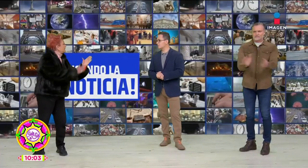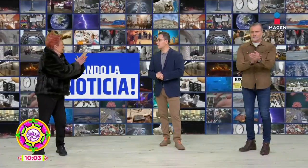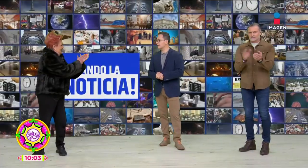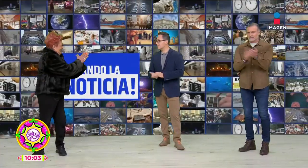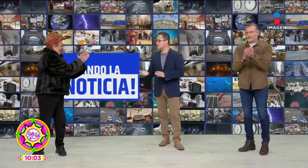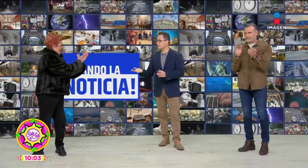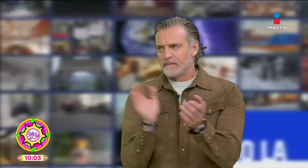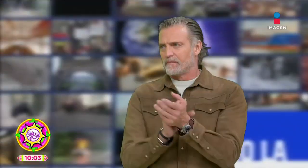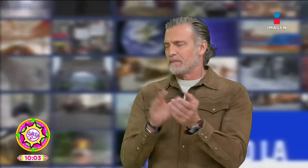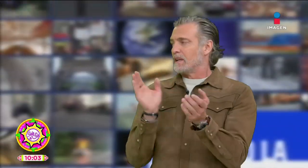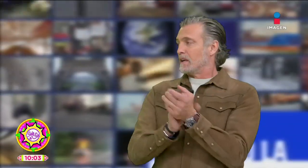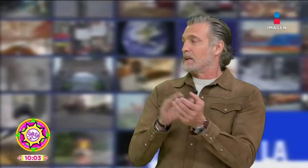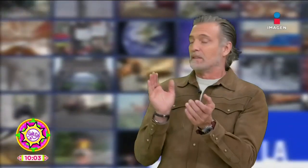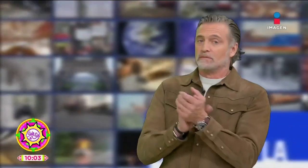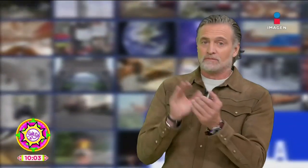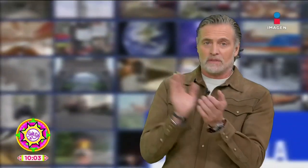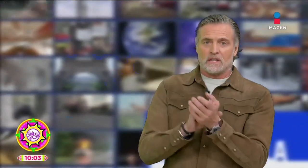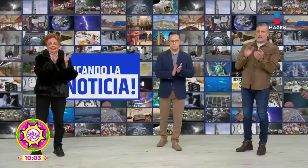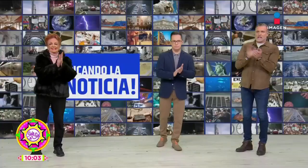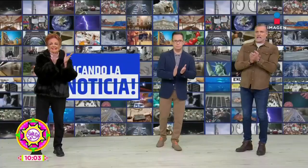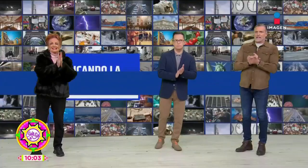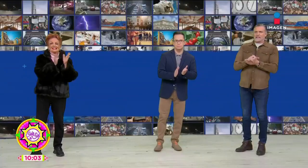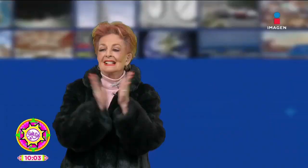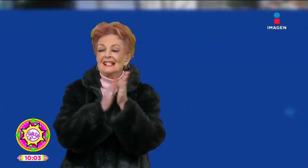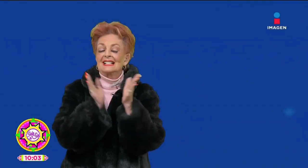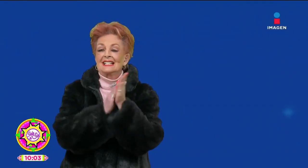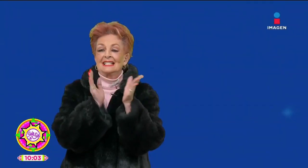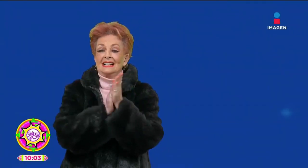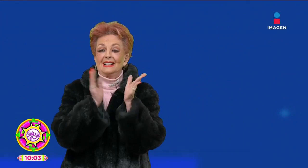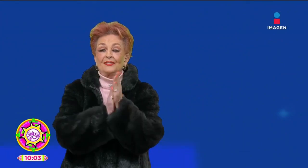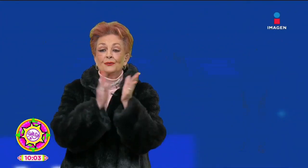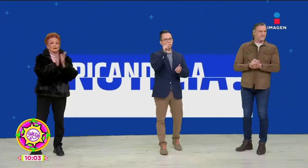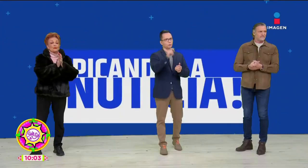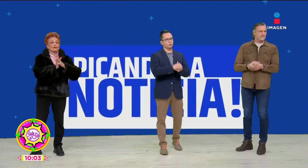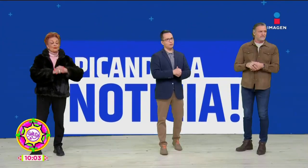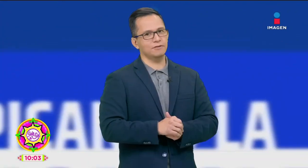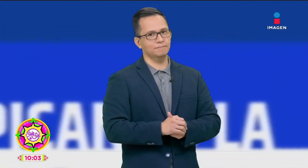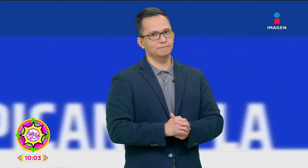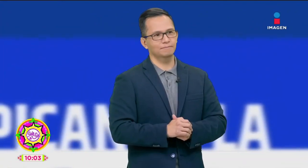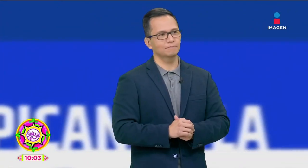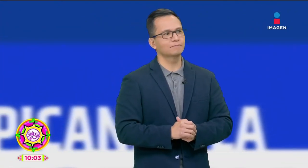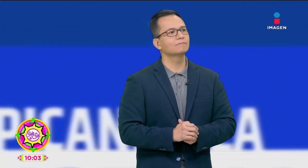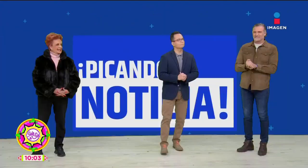personas, imagínense nada más. Y eso solo por ustedes.